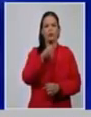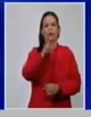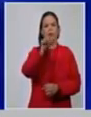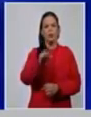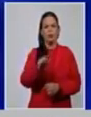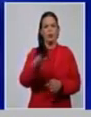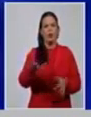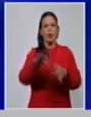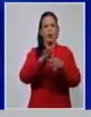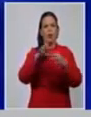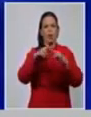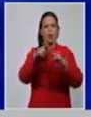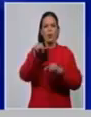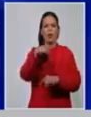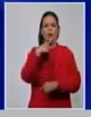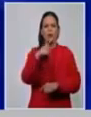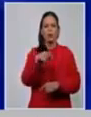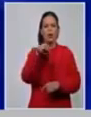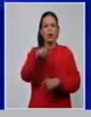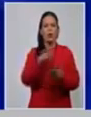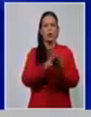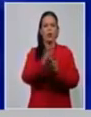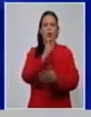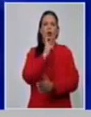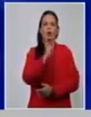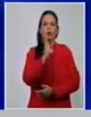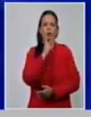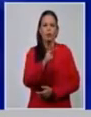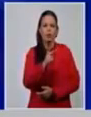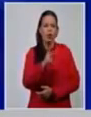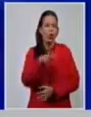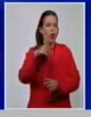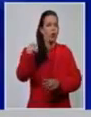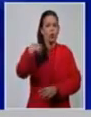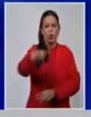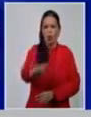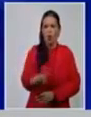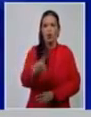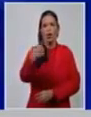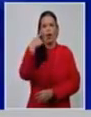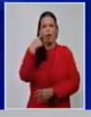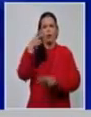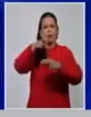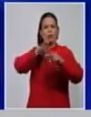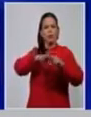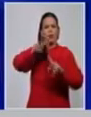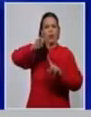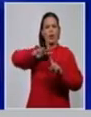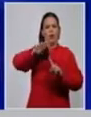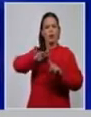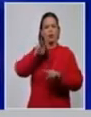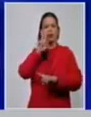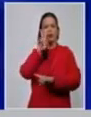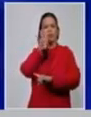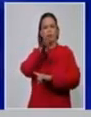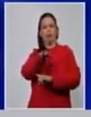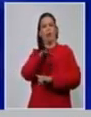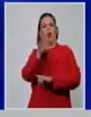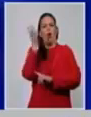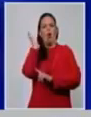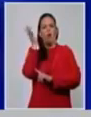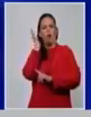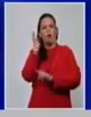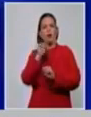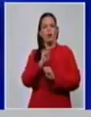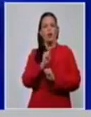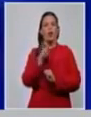nos dice que en Guantánamo están siguiendo atentamente esta parte de información, doctor, que se trabaja duro, pero que todavía existen